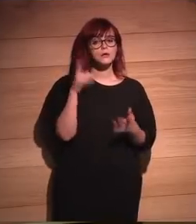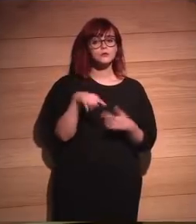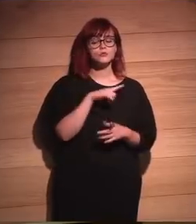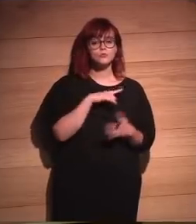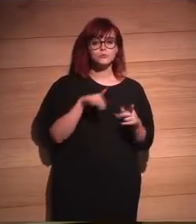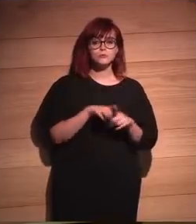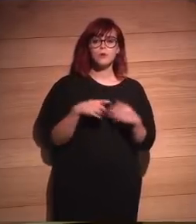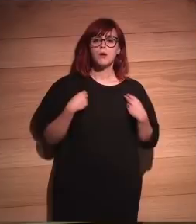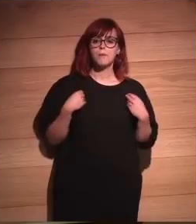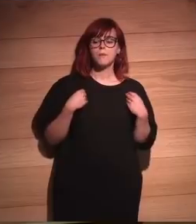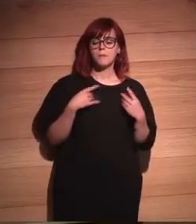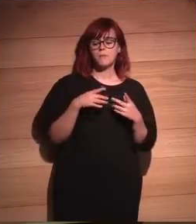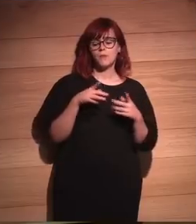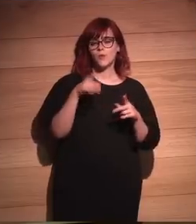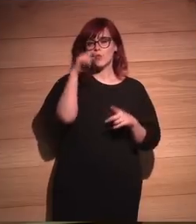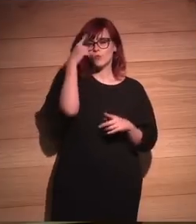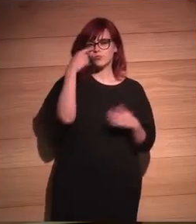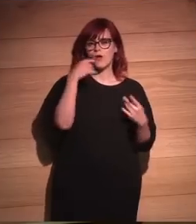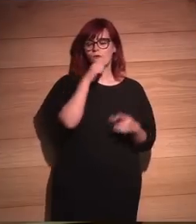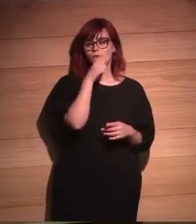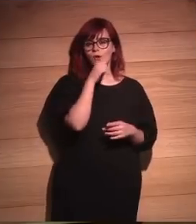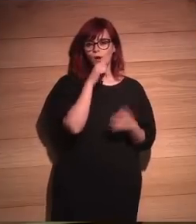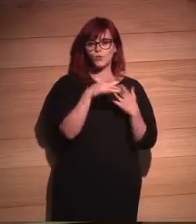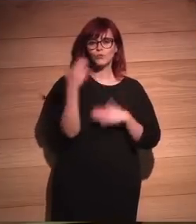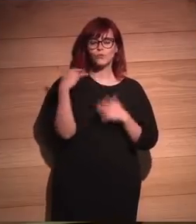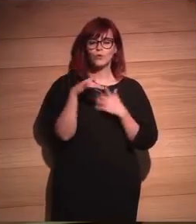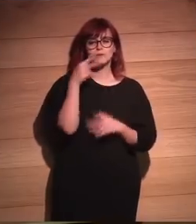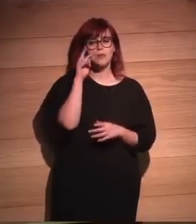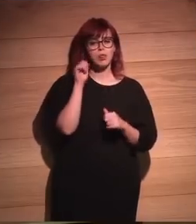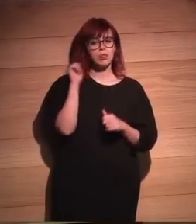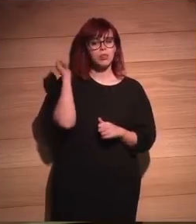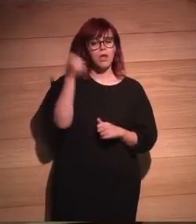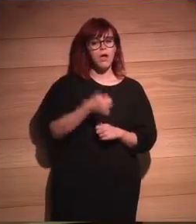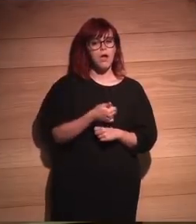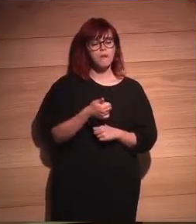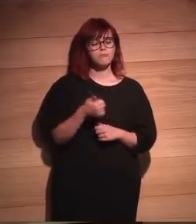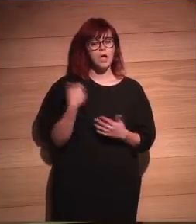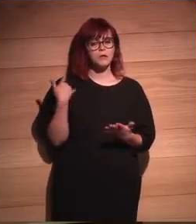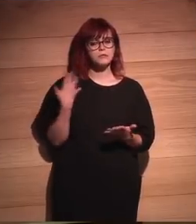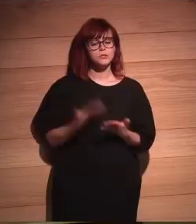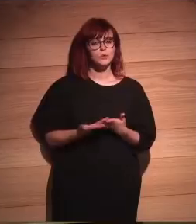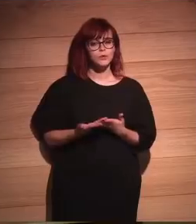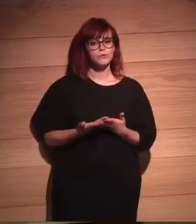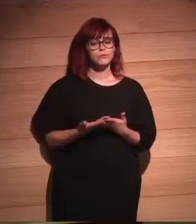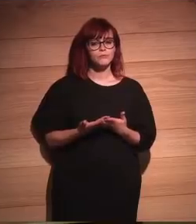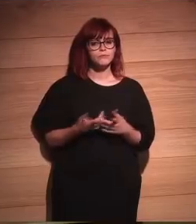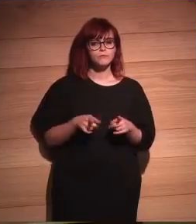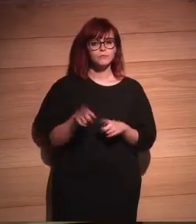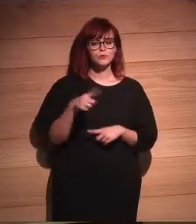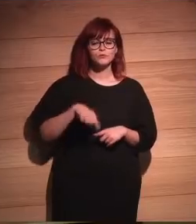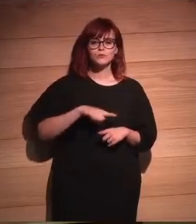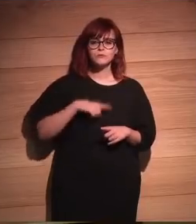somos una vieja cultura, y la experiencia de tantos años es que al final